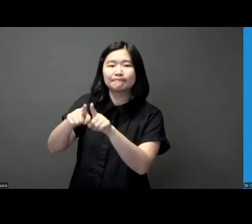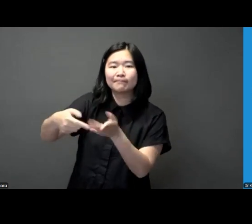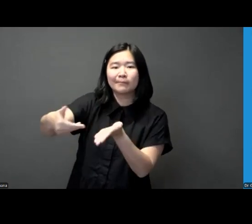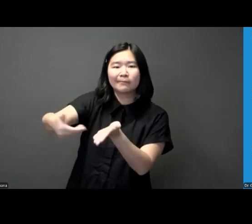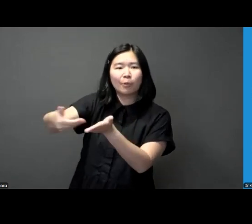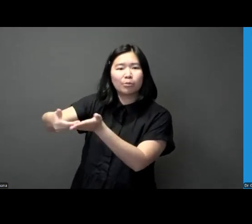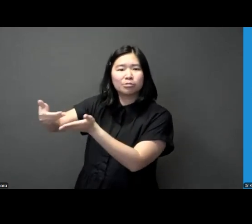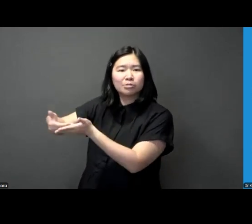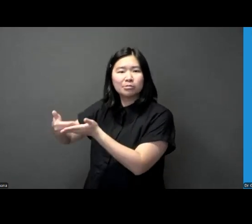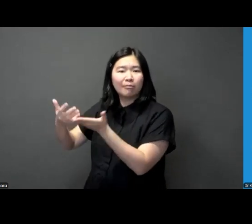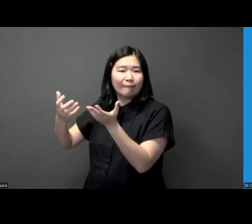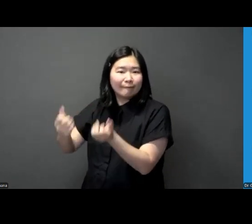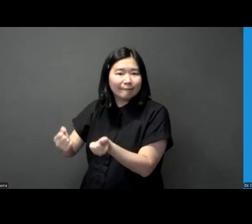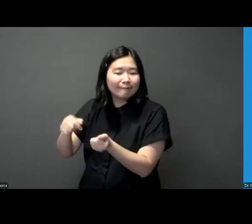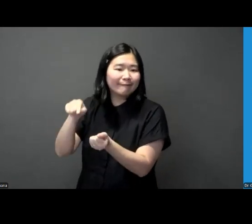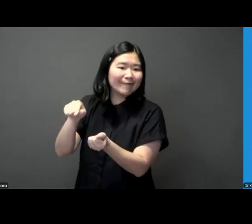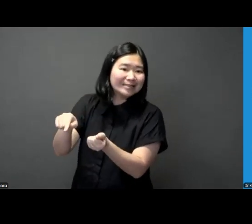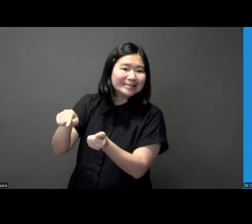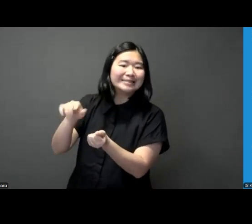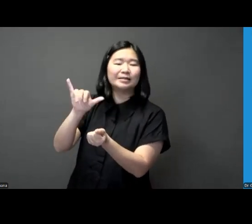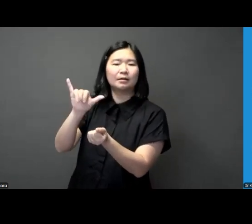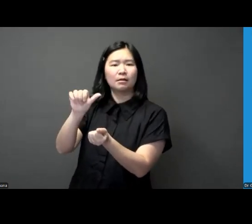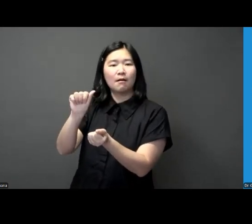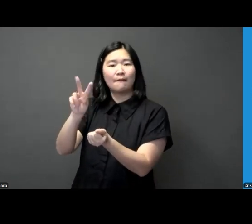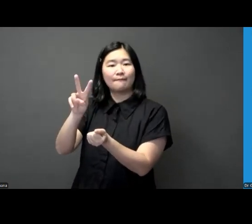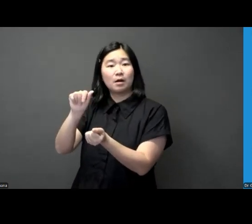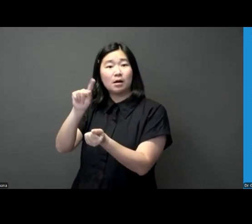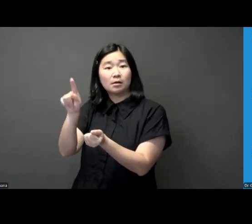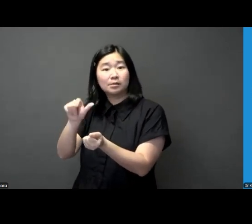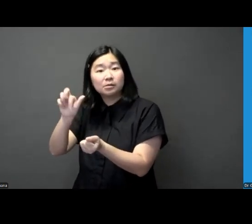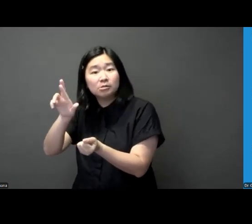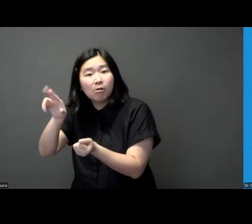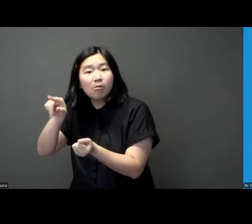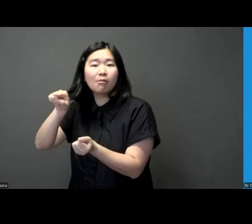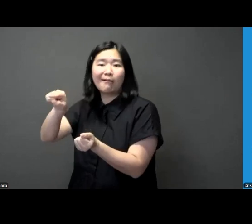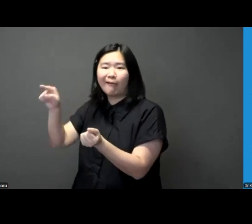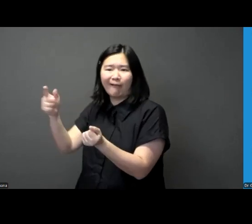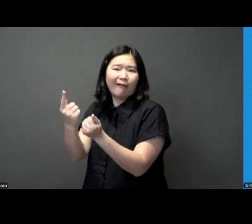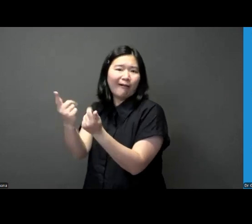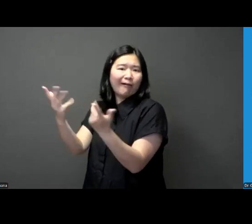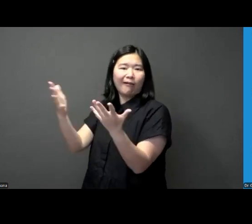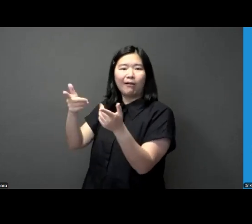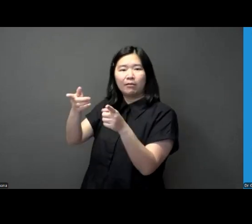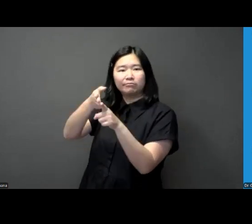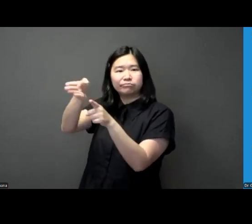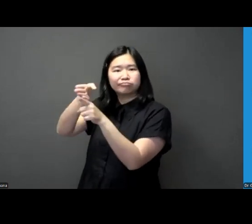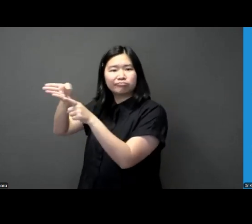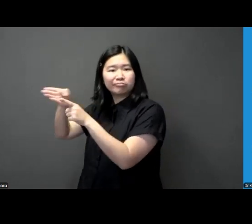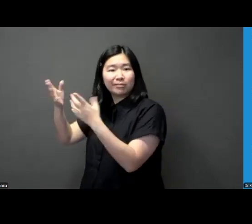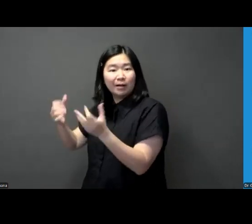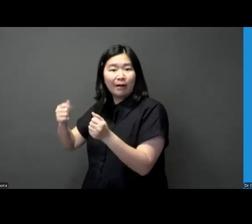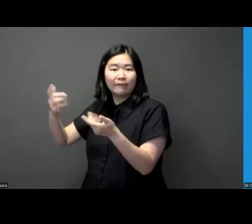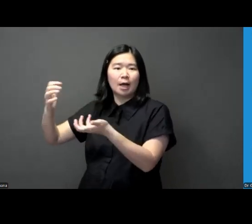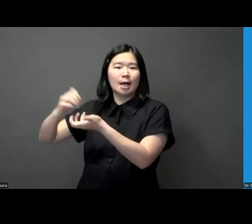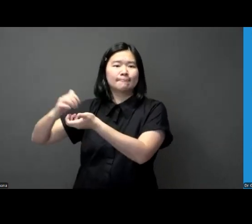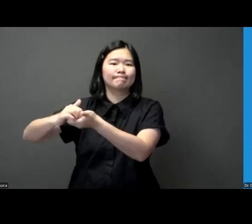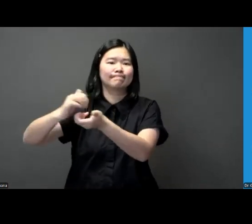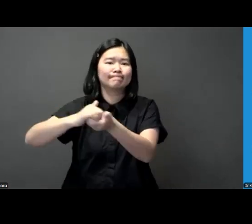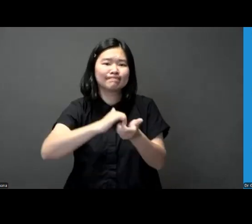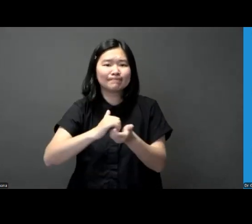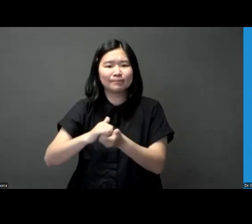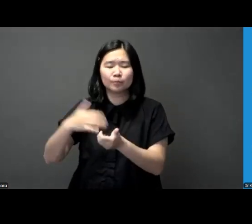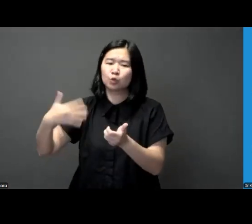doctor Yabazar. El eliminar cualquier enfermedad no es una tarea sencilla, todos lo sabemos esto, y requiere la colaboración de muchísimos